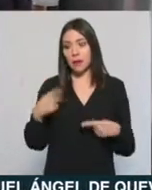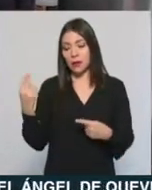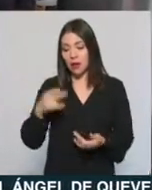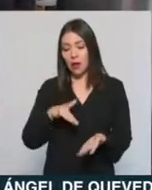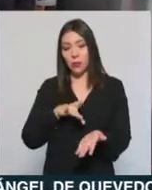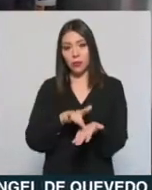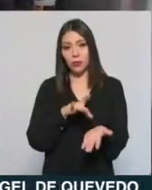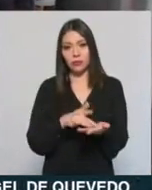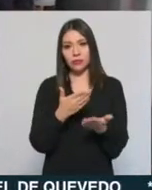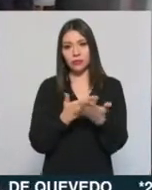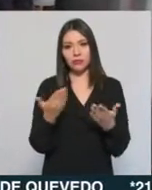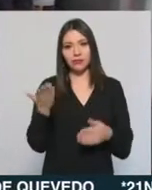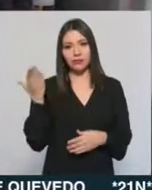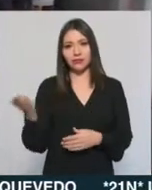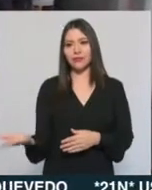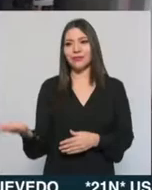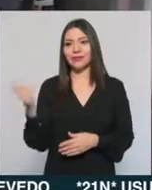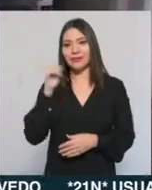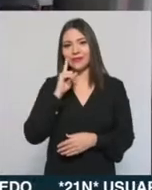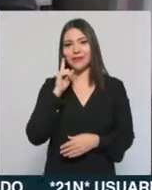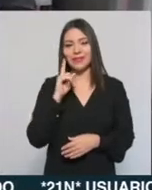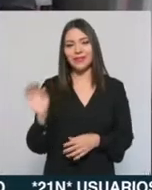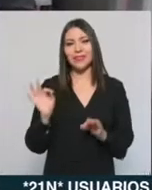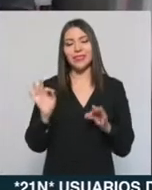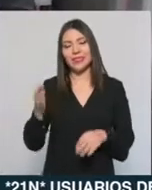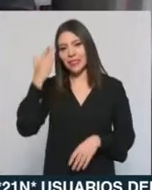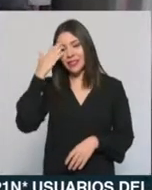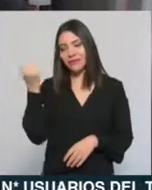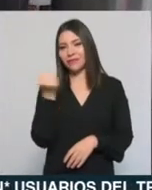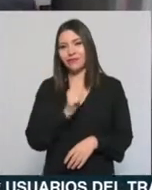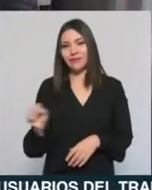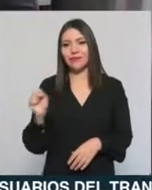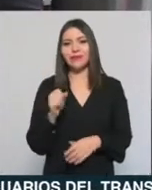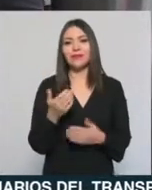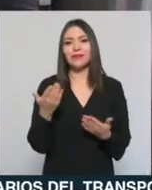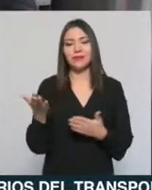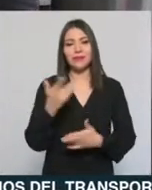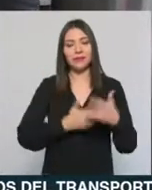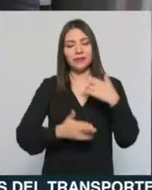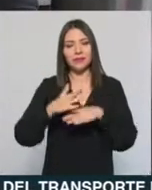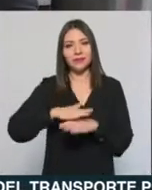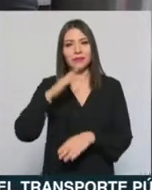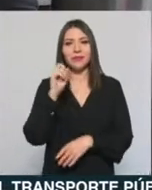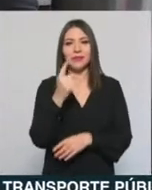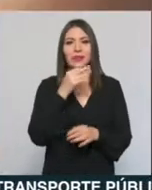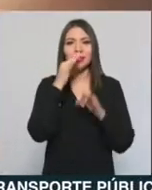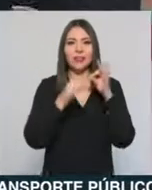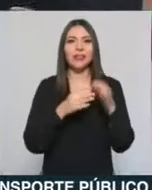apoyos, aquí está la especialista. Nosotros regresamos con mucho más a 21 Noticias.